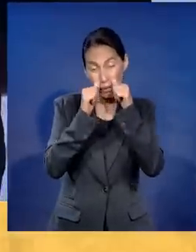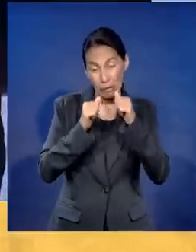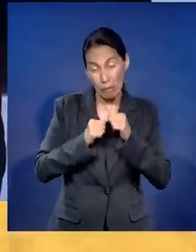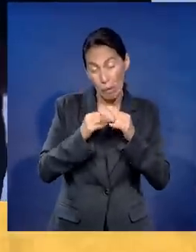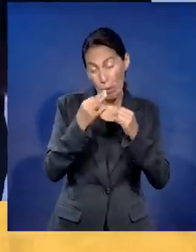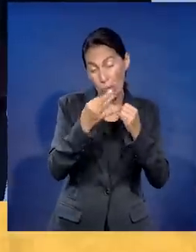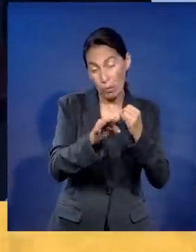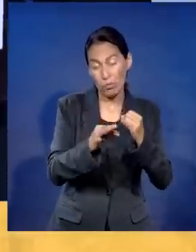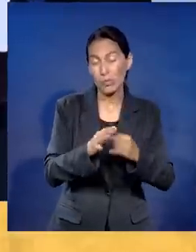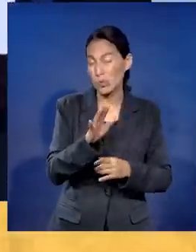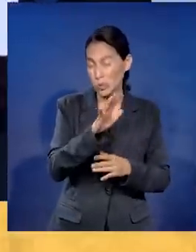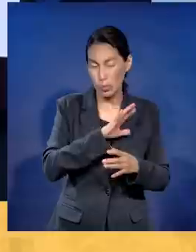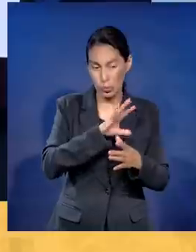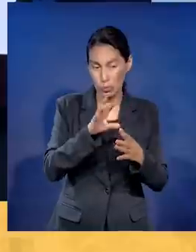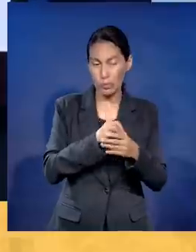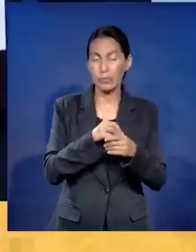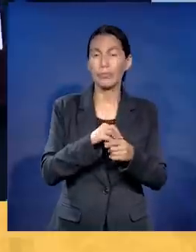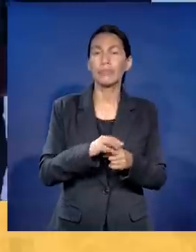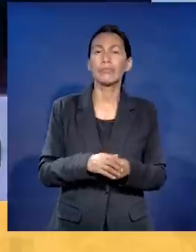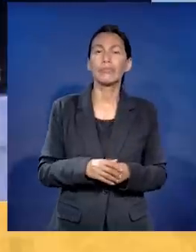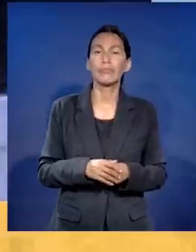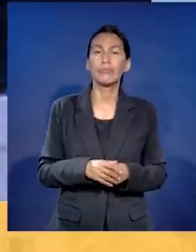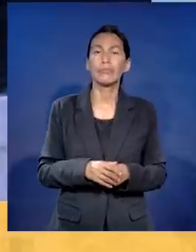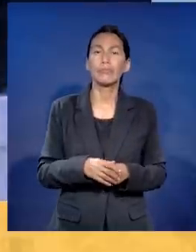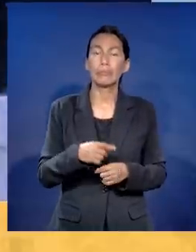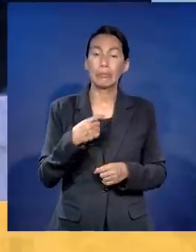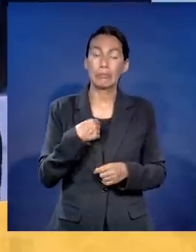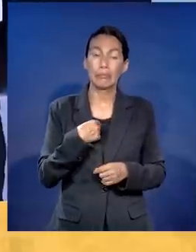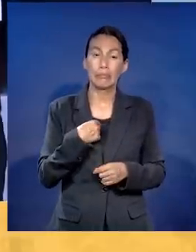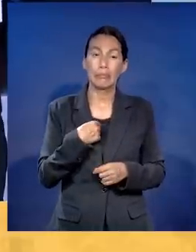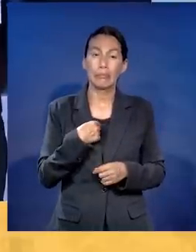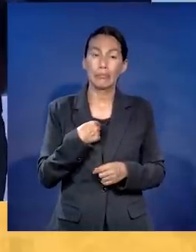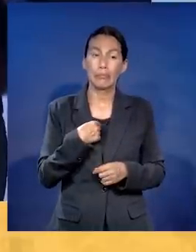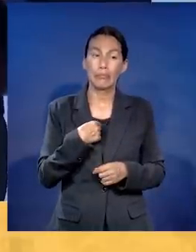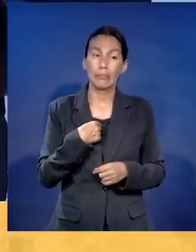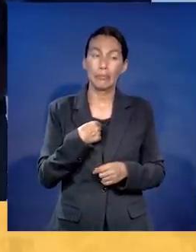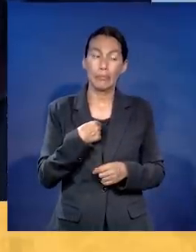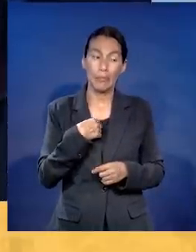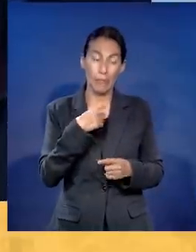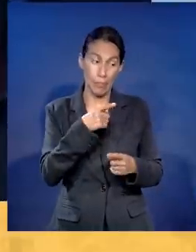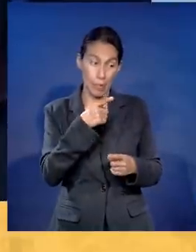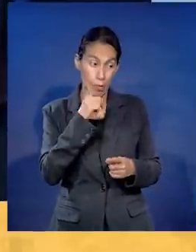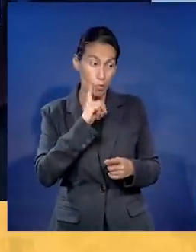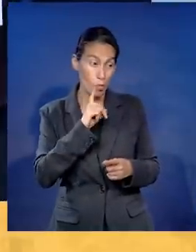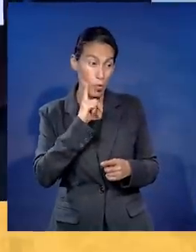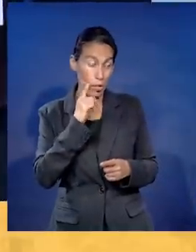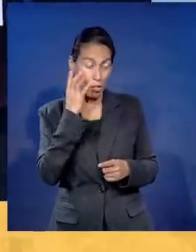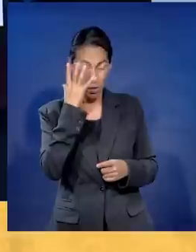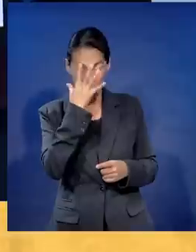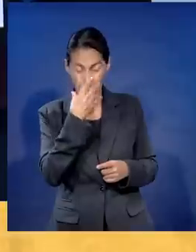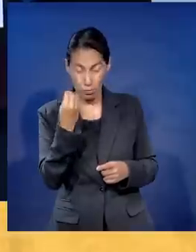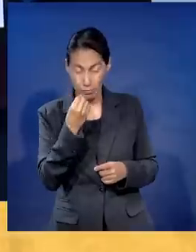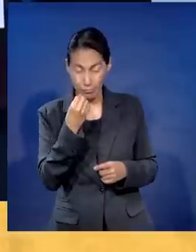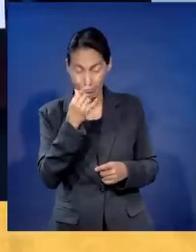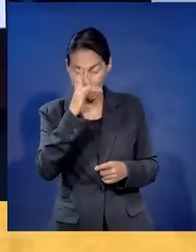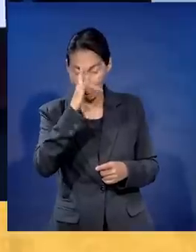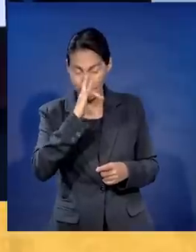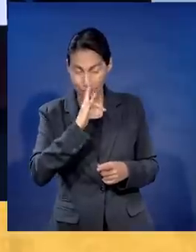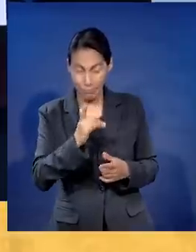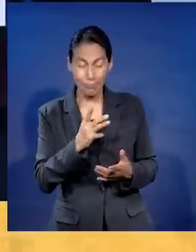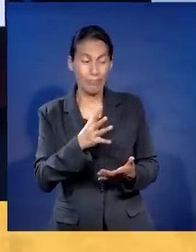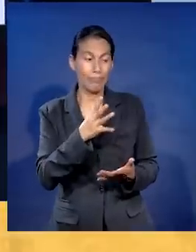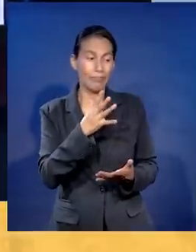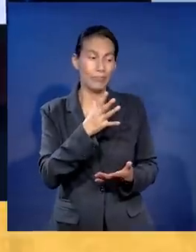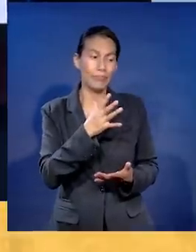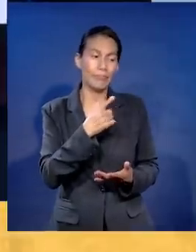consejo Pero por favor escúcheme hasta el final A ver dime me enamoré de una dama hermosa No pues qué bueno